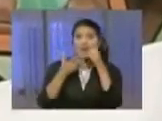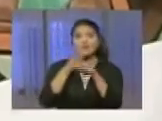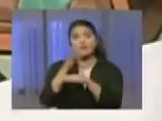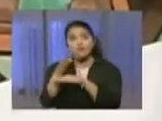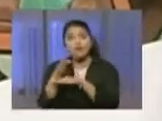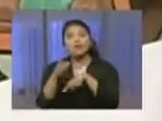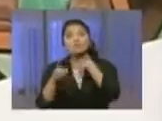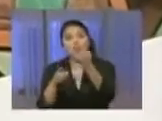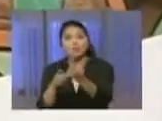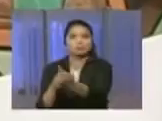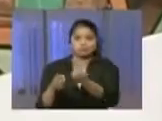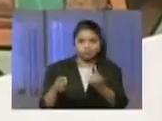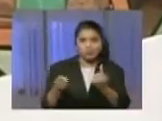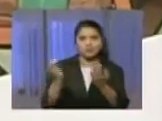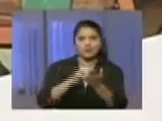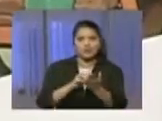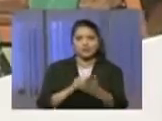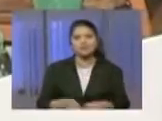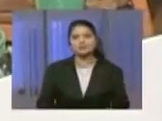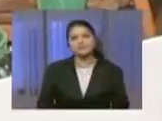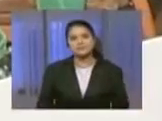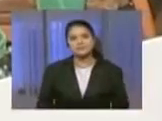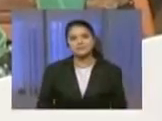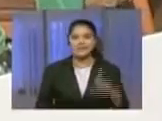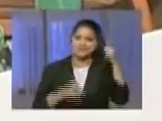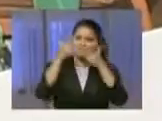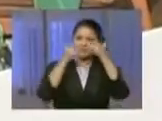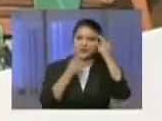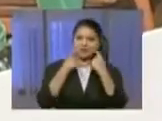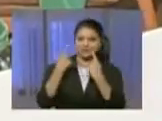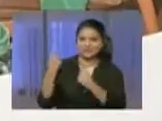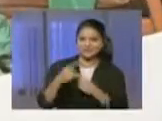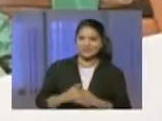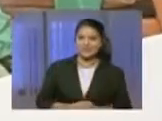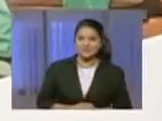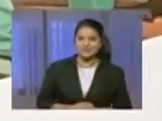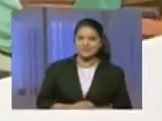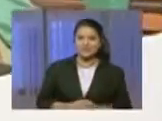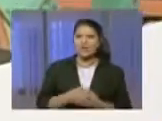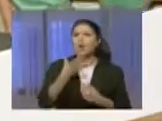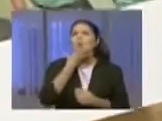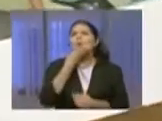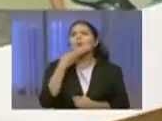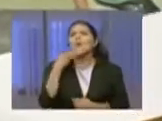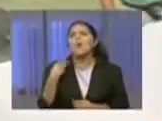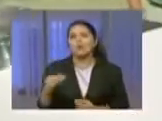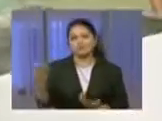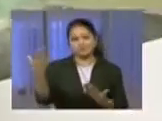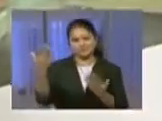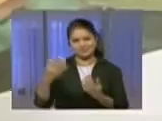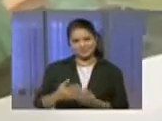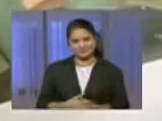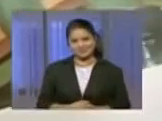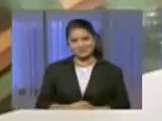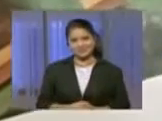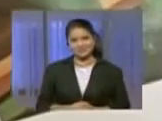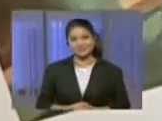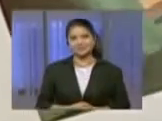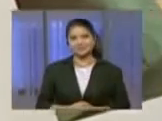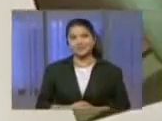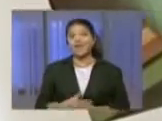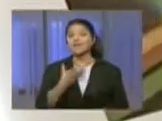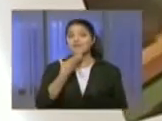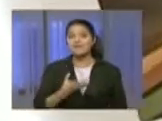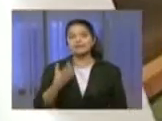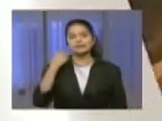Cuando regresó Chávez mira chamito y Fidel supo